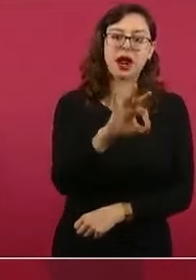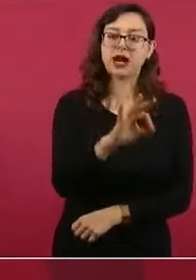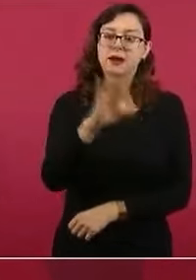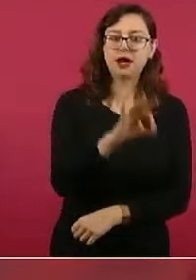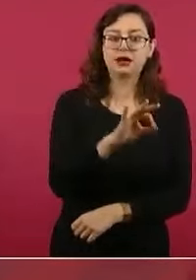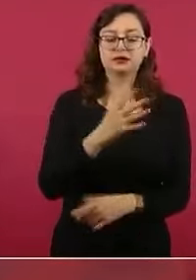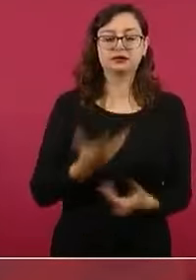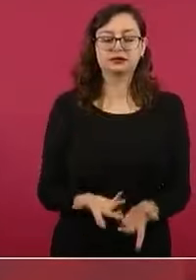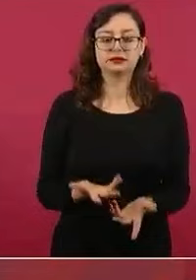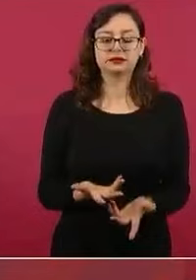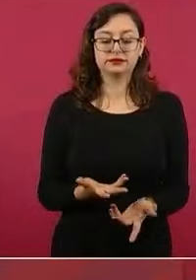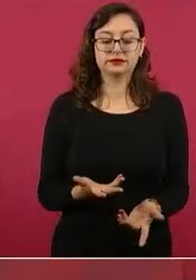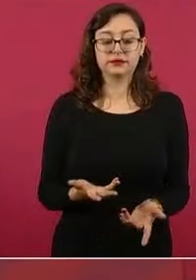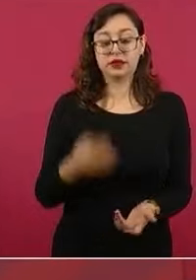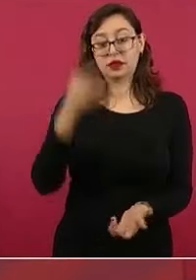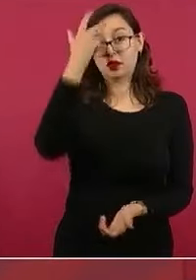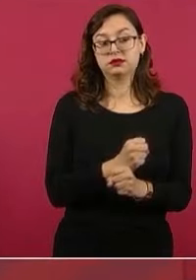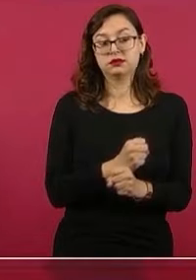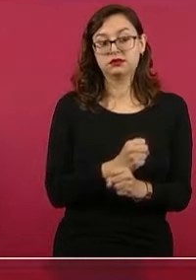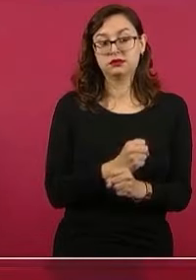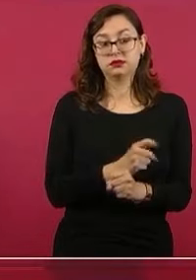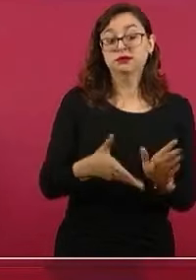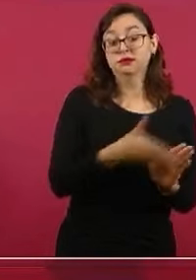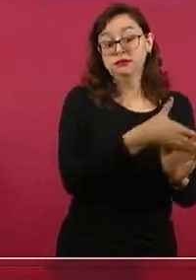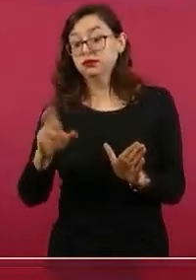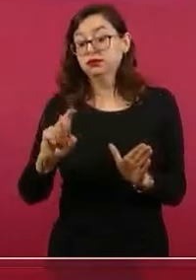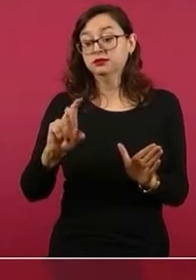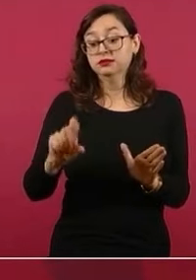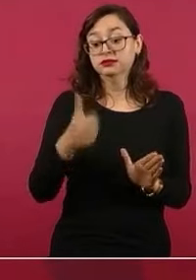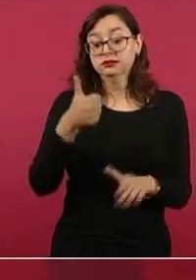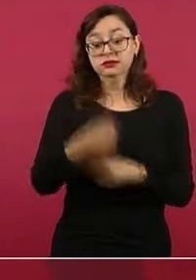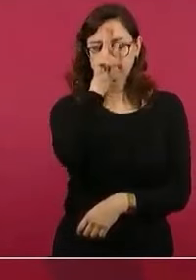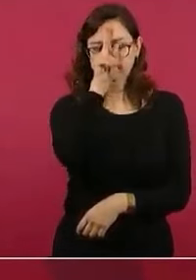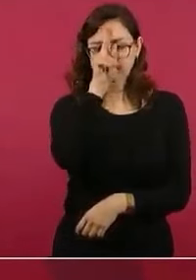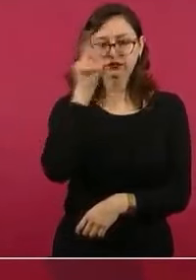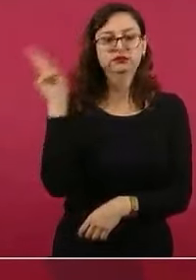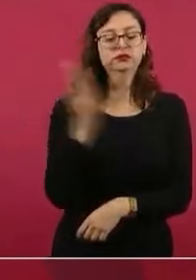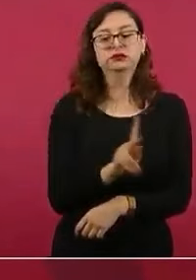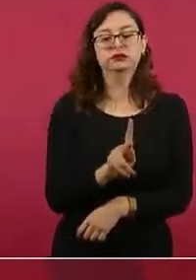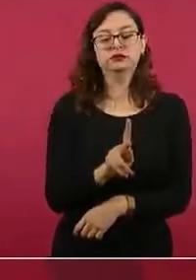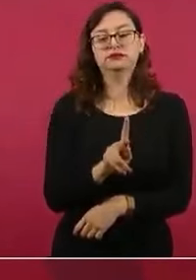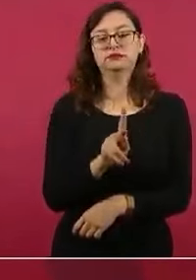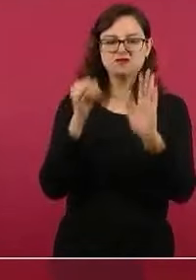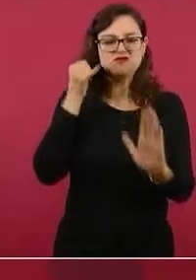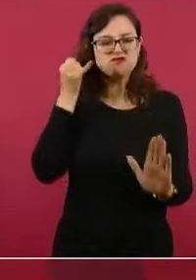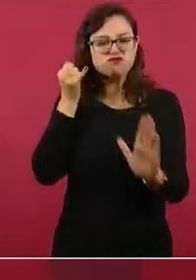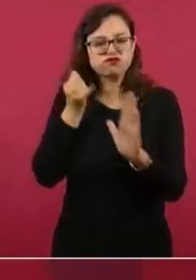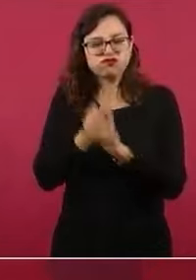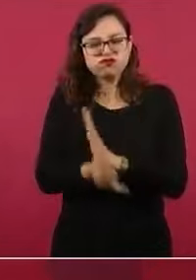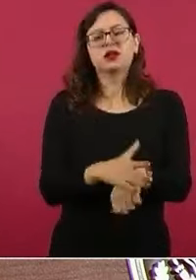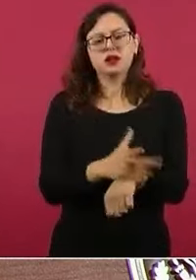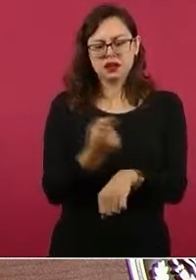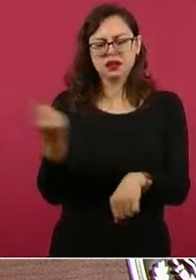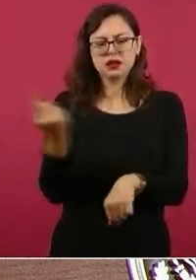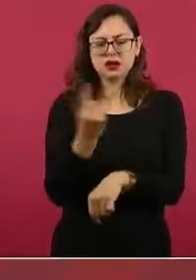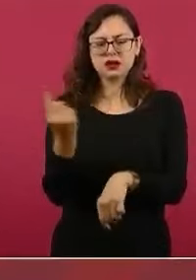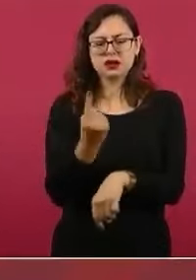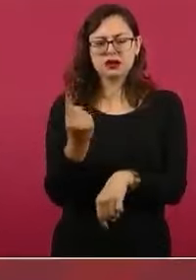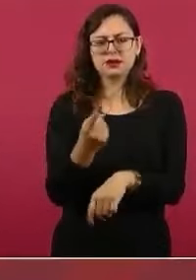porfiriato solo duró 34 años, pero esto fue brutal. ¿Por qué fue tan enajenante